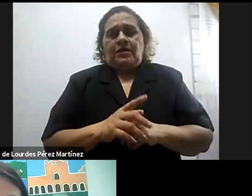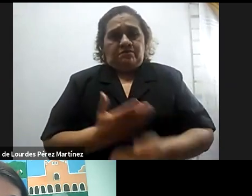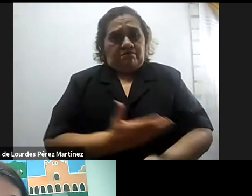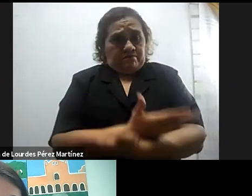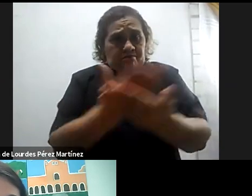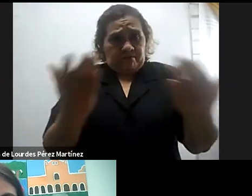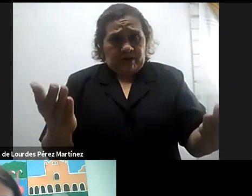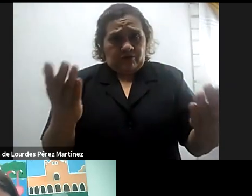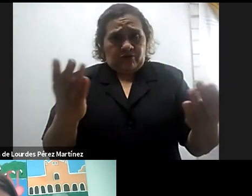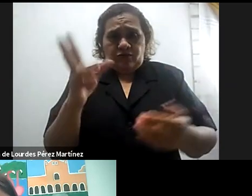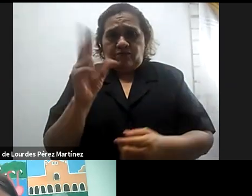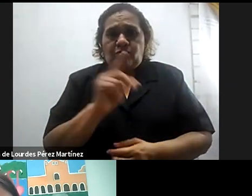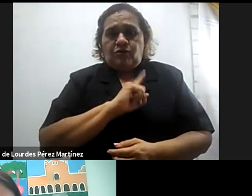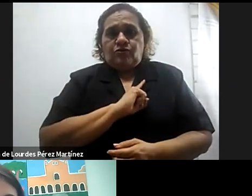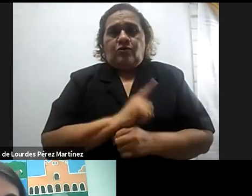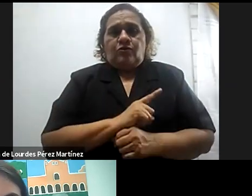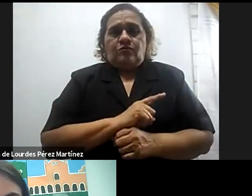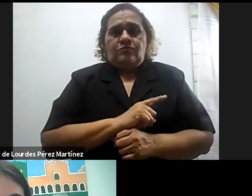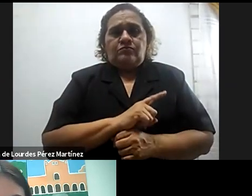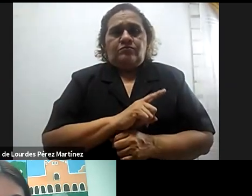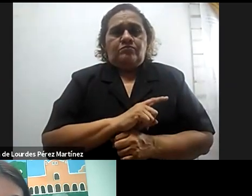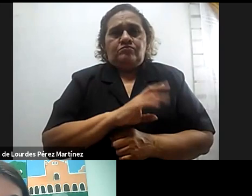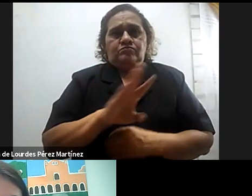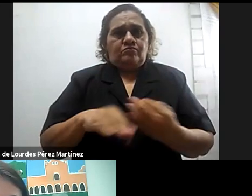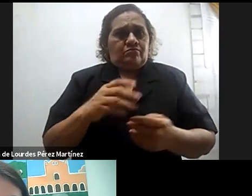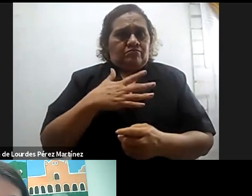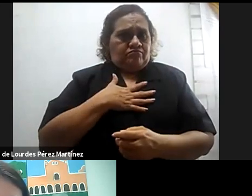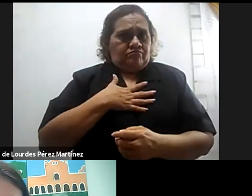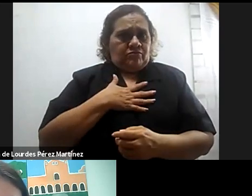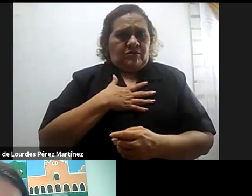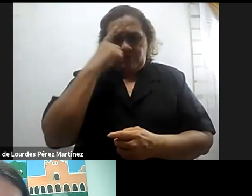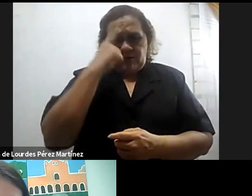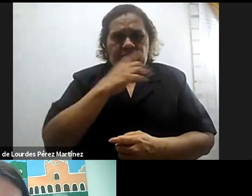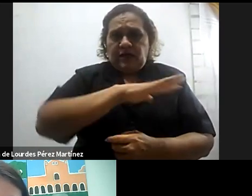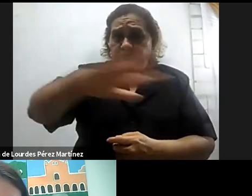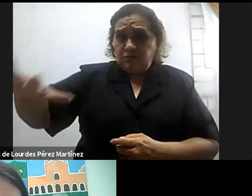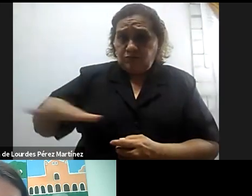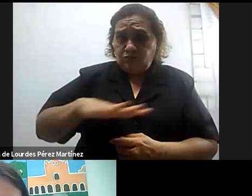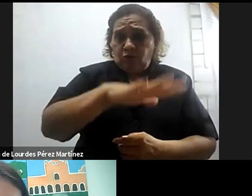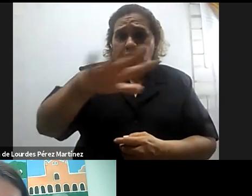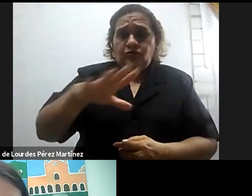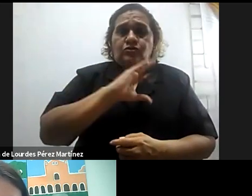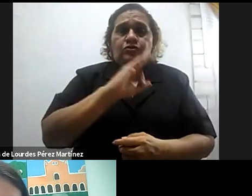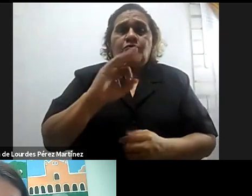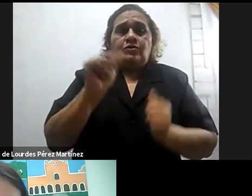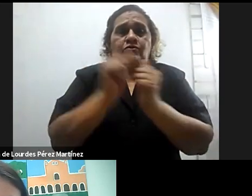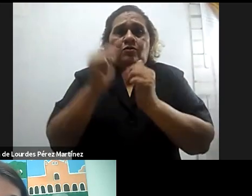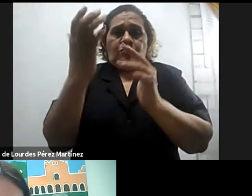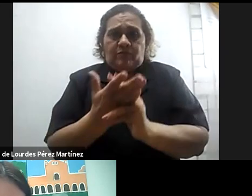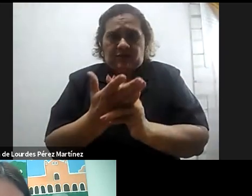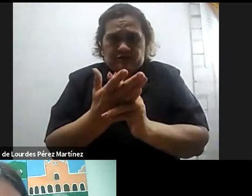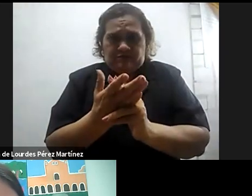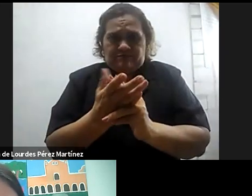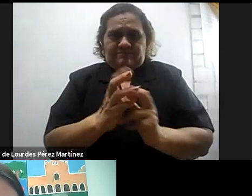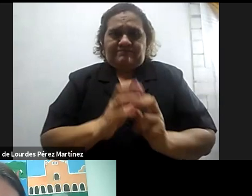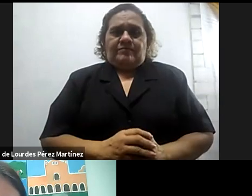No es de ninguna manera material privado, es material para que utilice la población y pues con mucho gusto se los podemos hacer llegar.